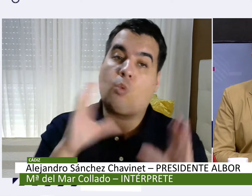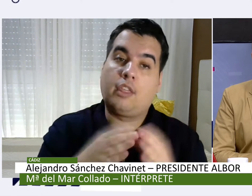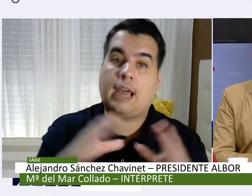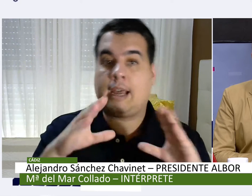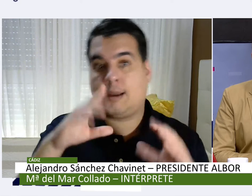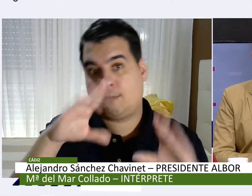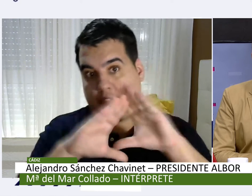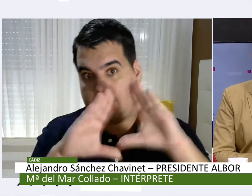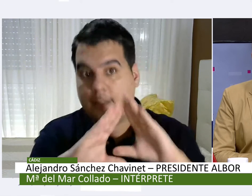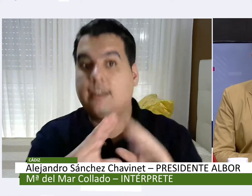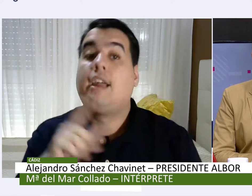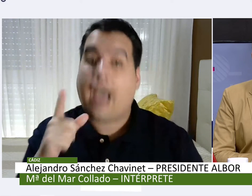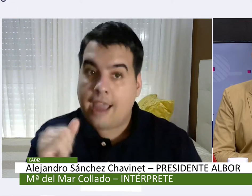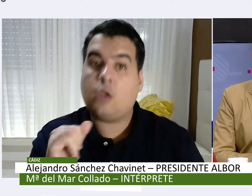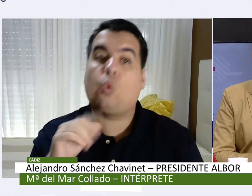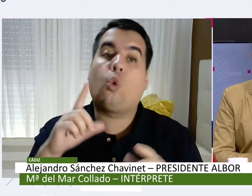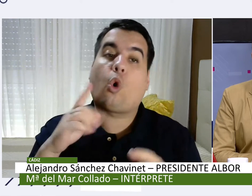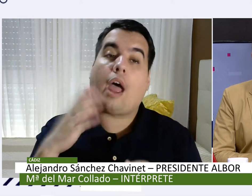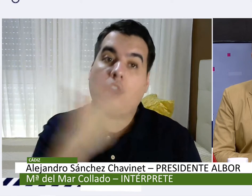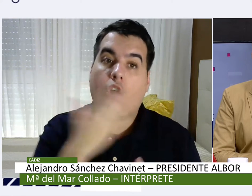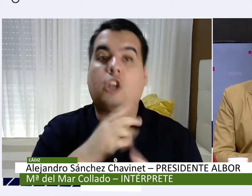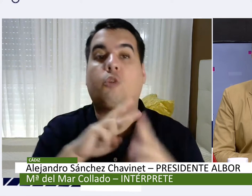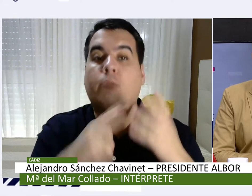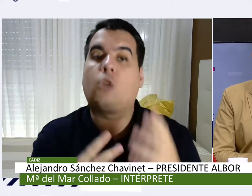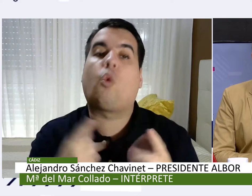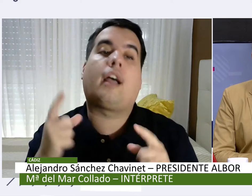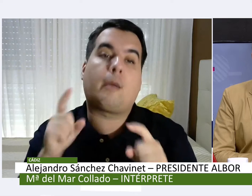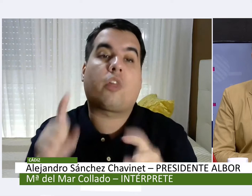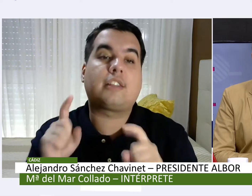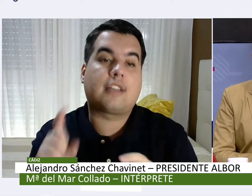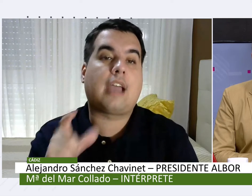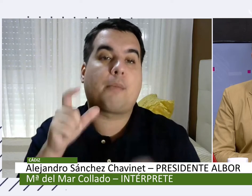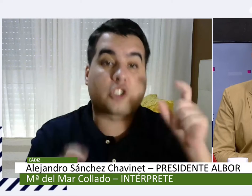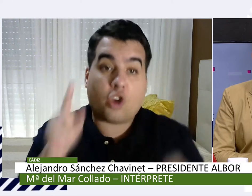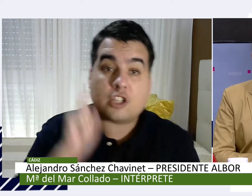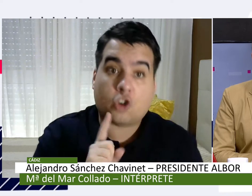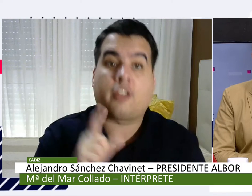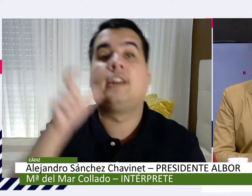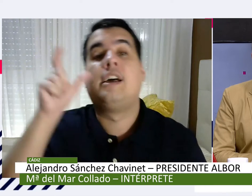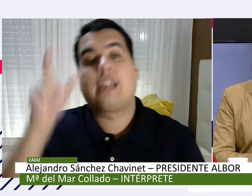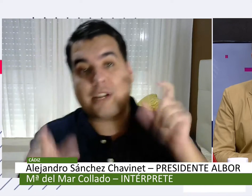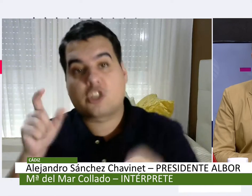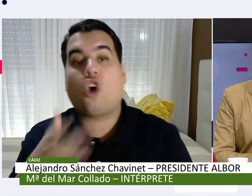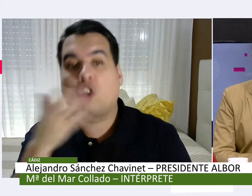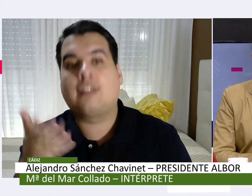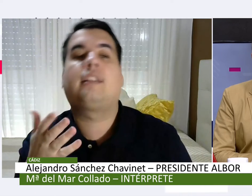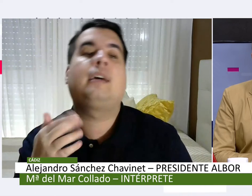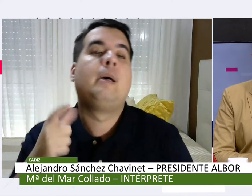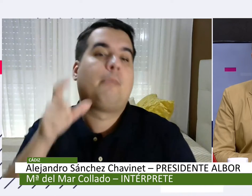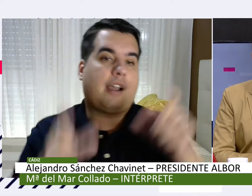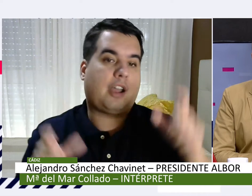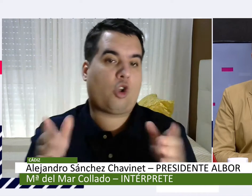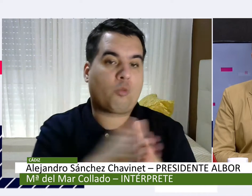en la comunidad Madrid. Hay colegios virtuales para poder estudiar a personas sordas y a personas